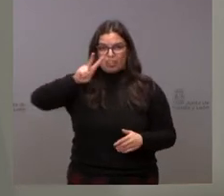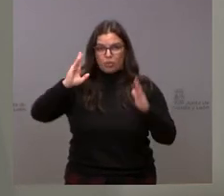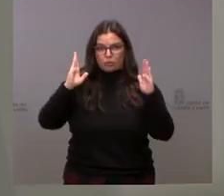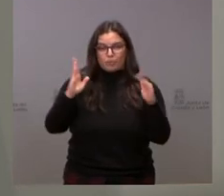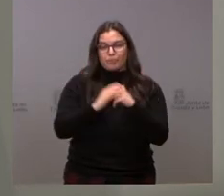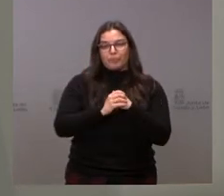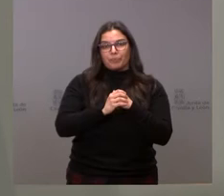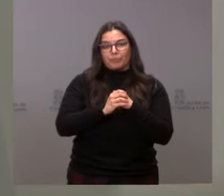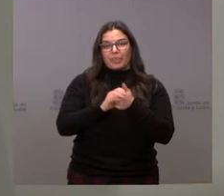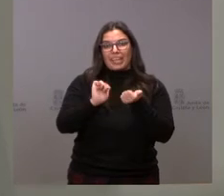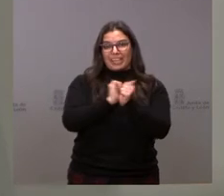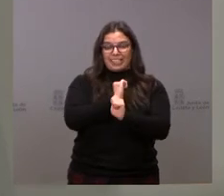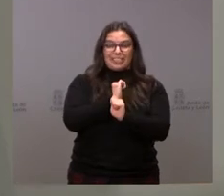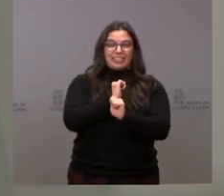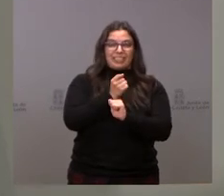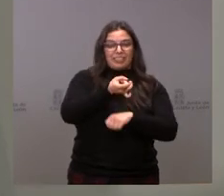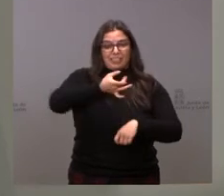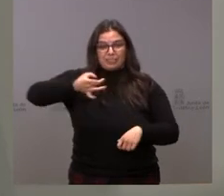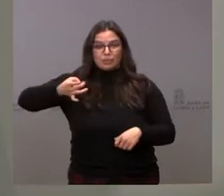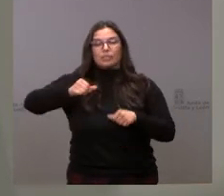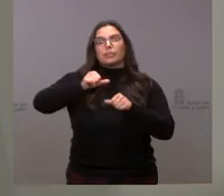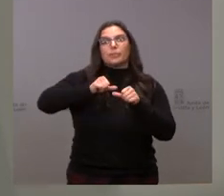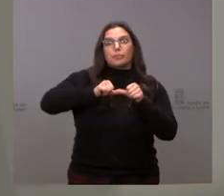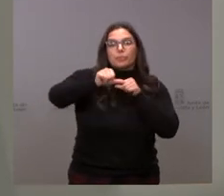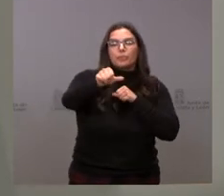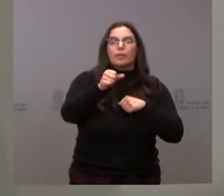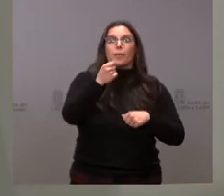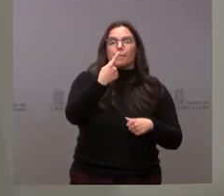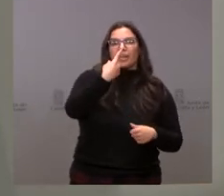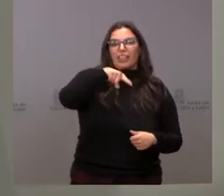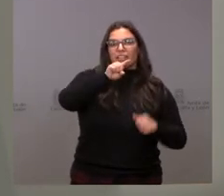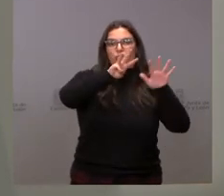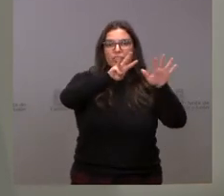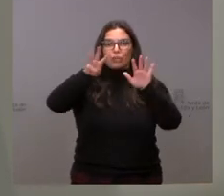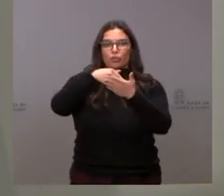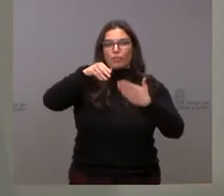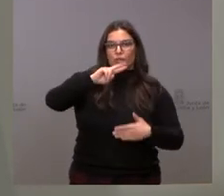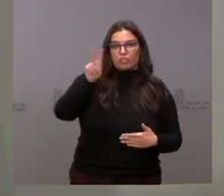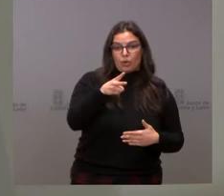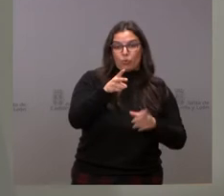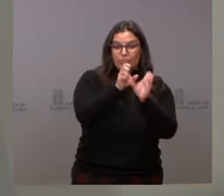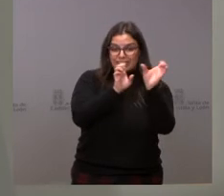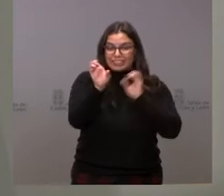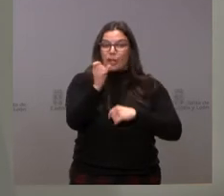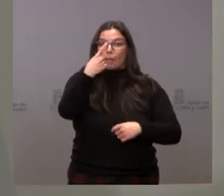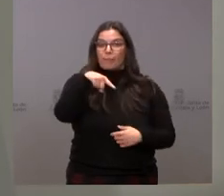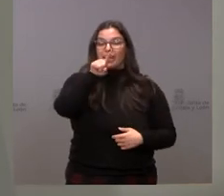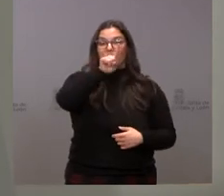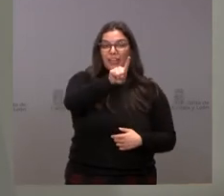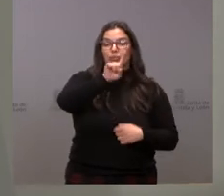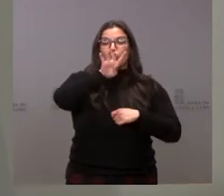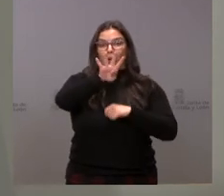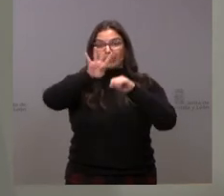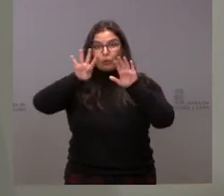el crédito a largo plazo fijado asciende a mil 188 millones de euros de los cuales mil 144 corresponden a la